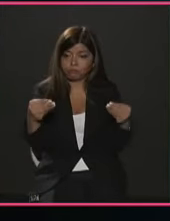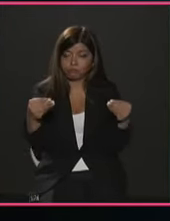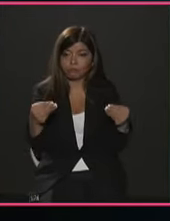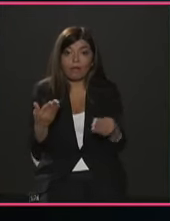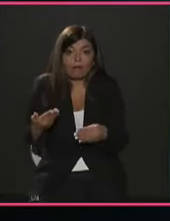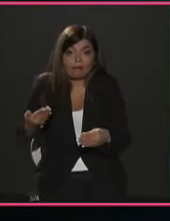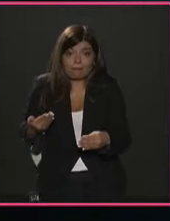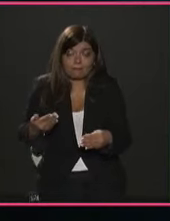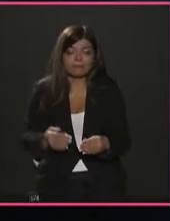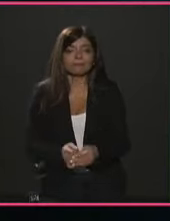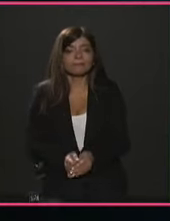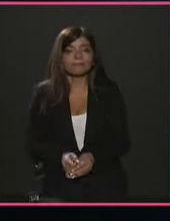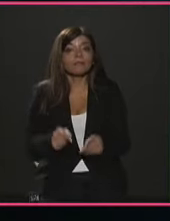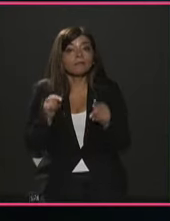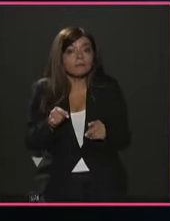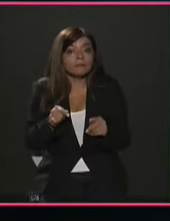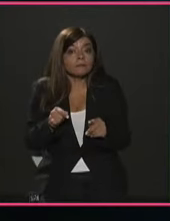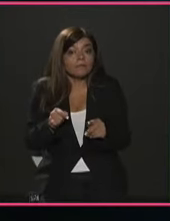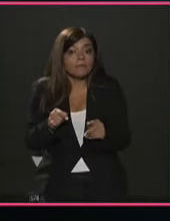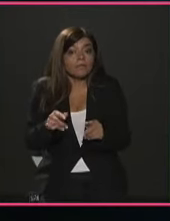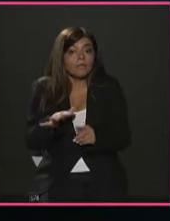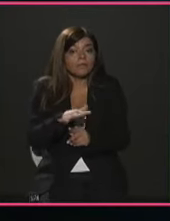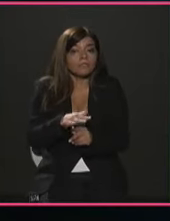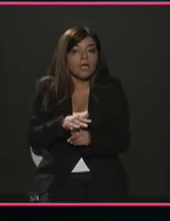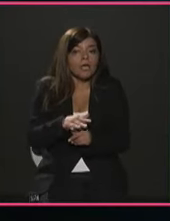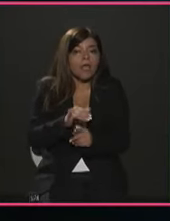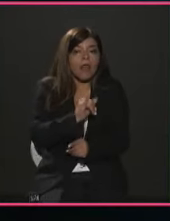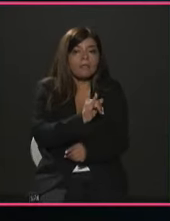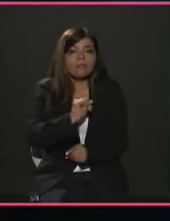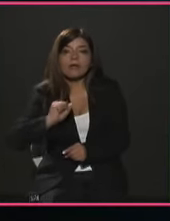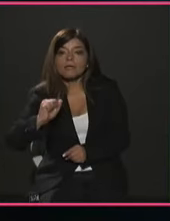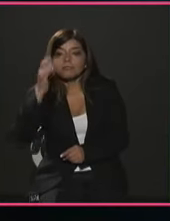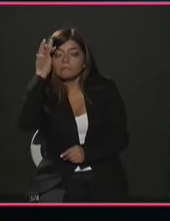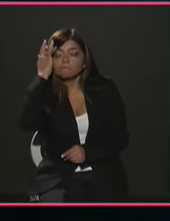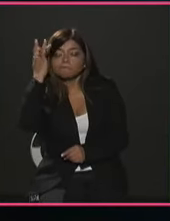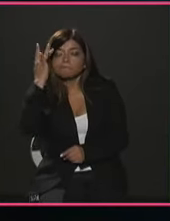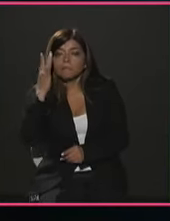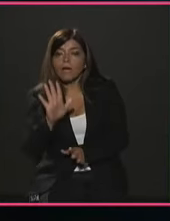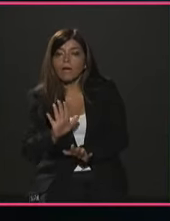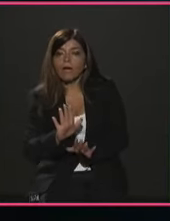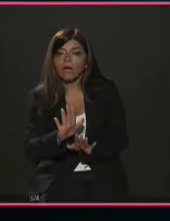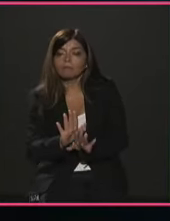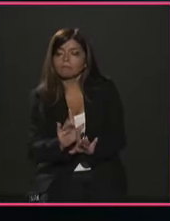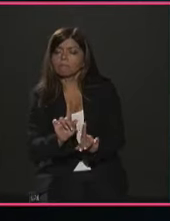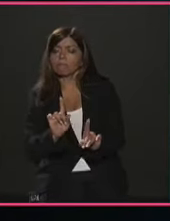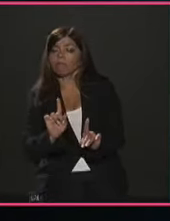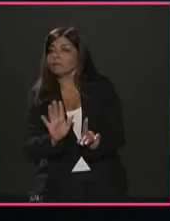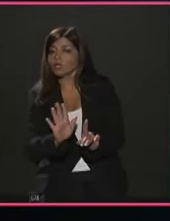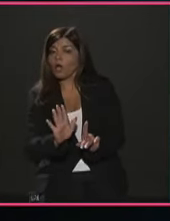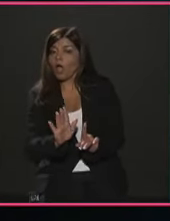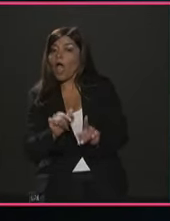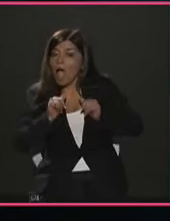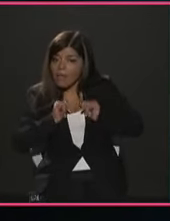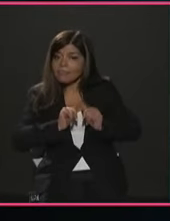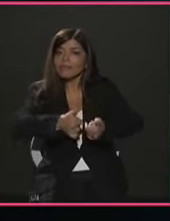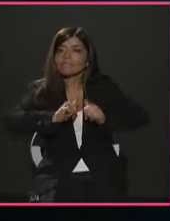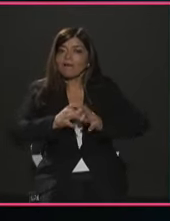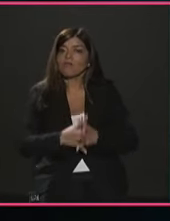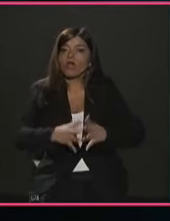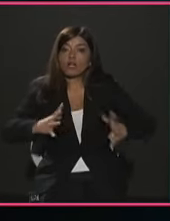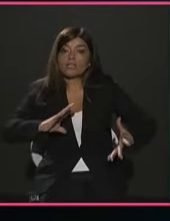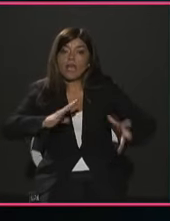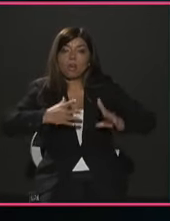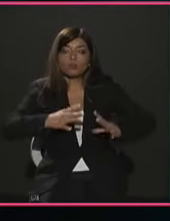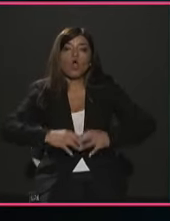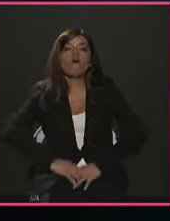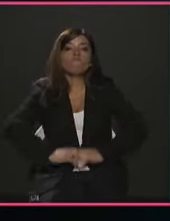y en este sentido la Inteligencia artificial no es ajena a uno de los grandes desafíos que tenemos en el mundo hoy que